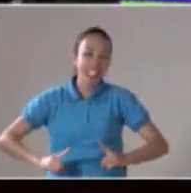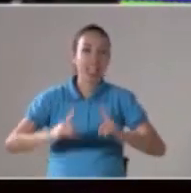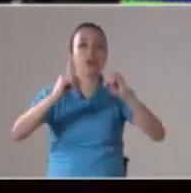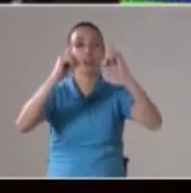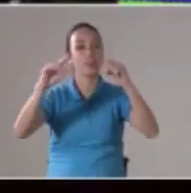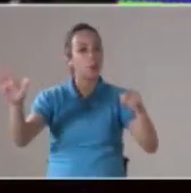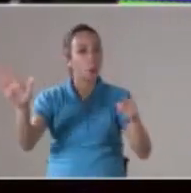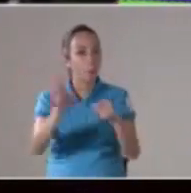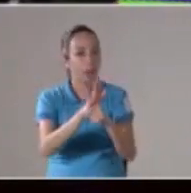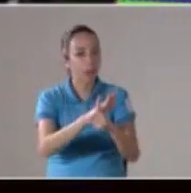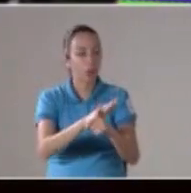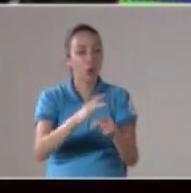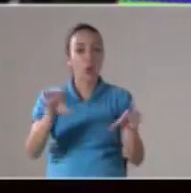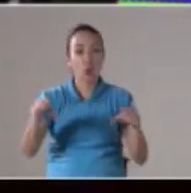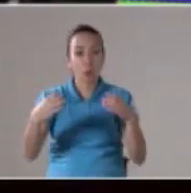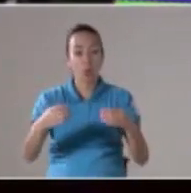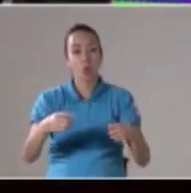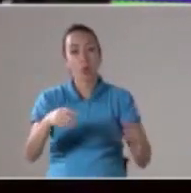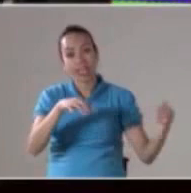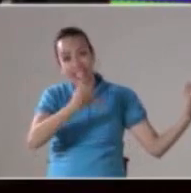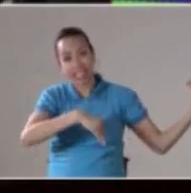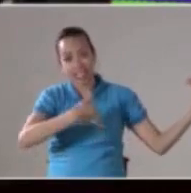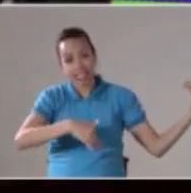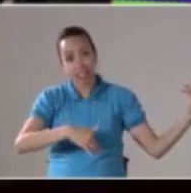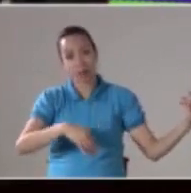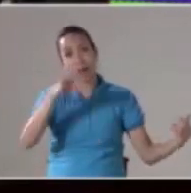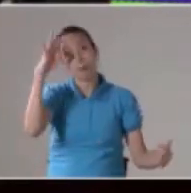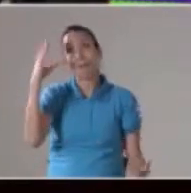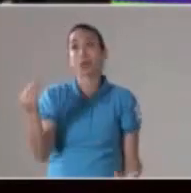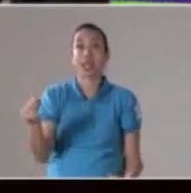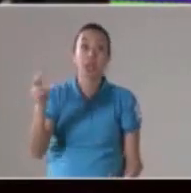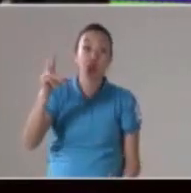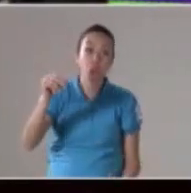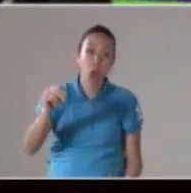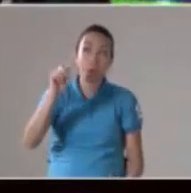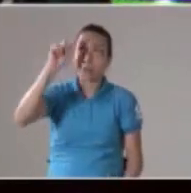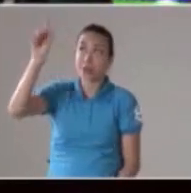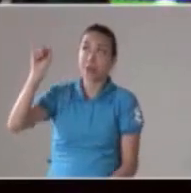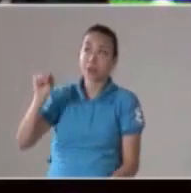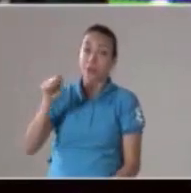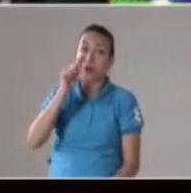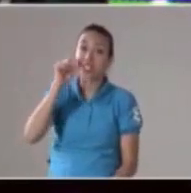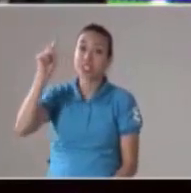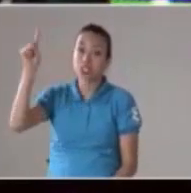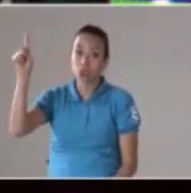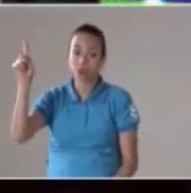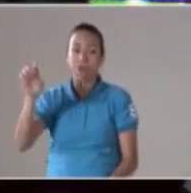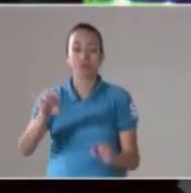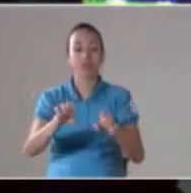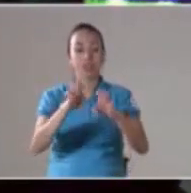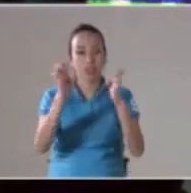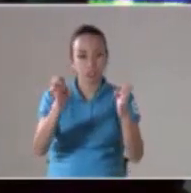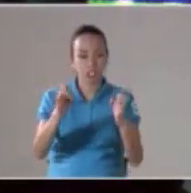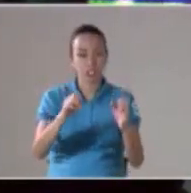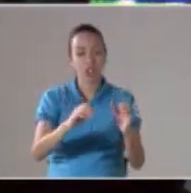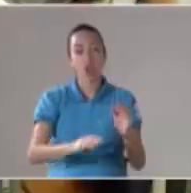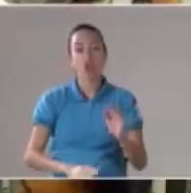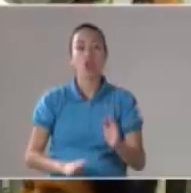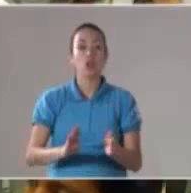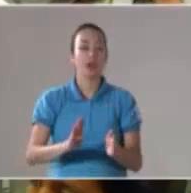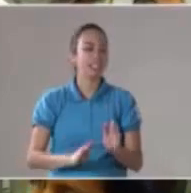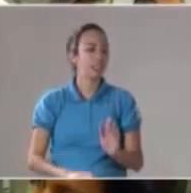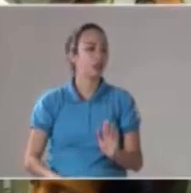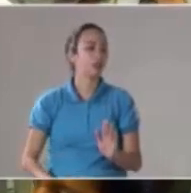pedir. Entonces, cuando en la mañana platicábamos de esto, yo les decía a los hermanos que lo básico acá,